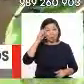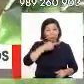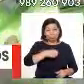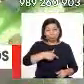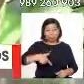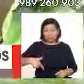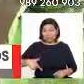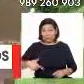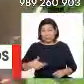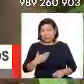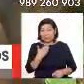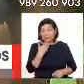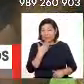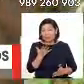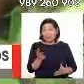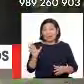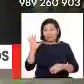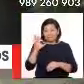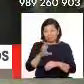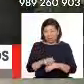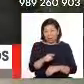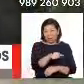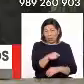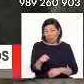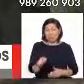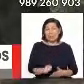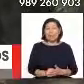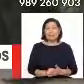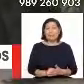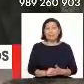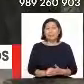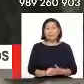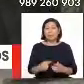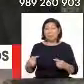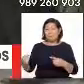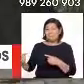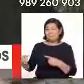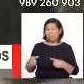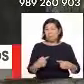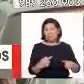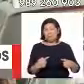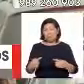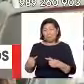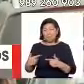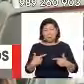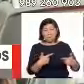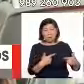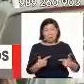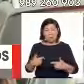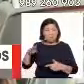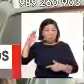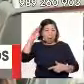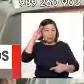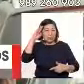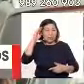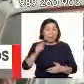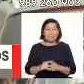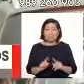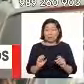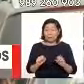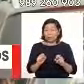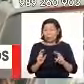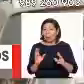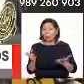podido determinar e intervenir, incluso con enfrentamiento armado a través de disparos de arma de fuego, y se ha